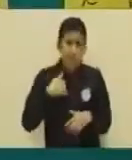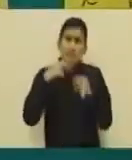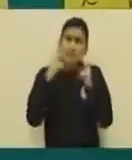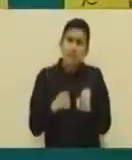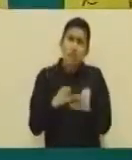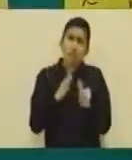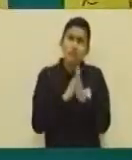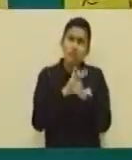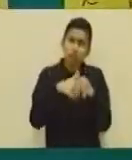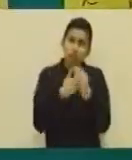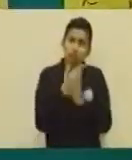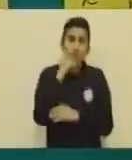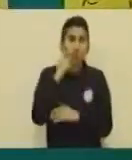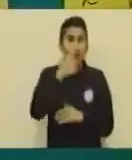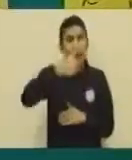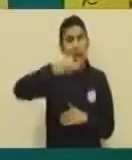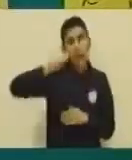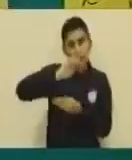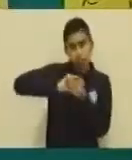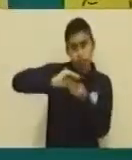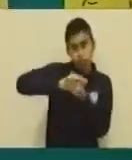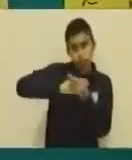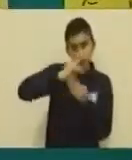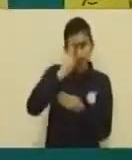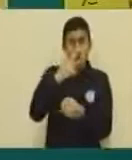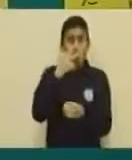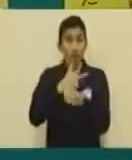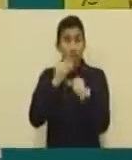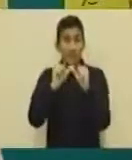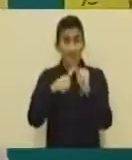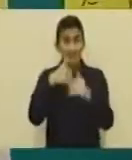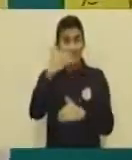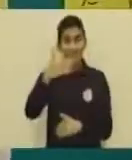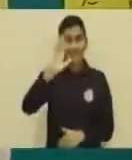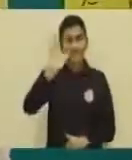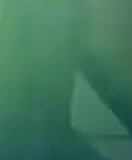higiene, lavarnos constantemente las manos. Guatemala no se detiene.